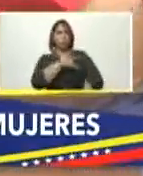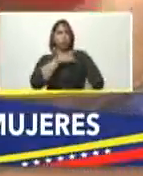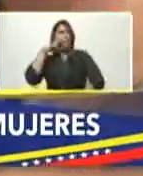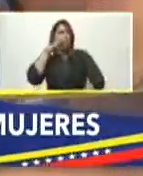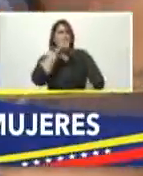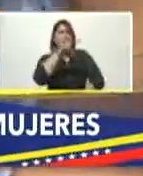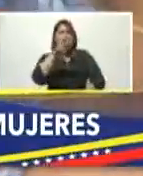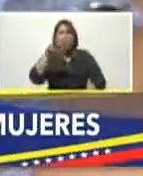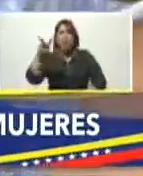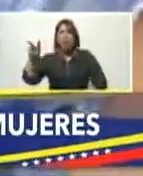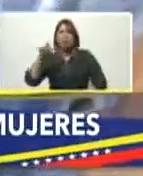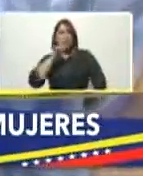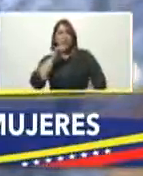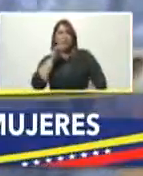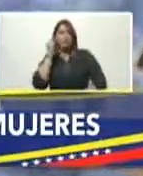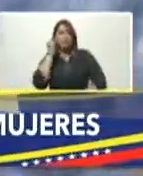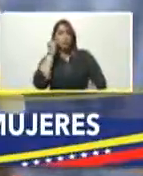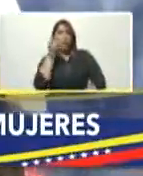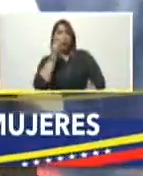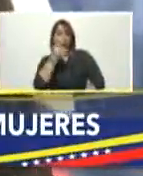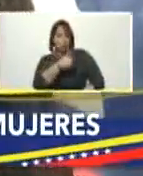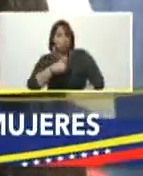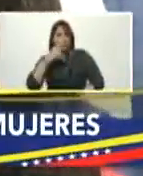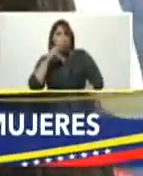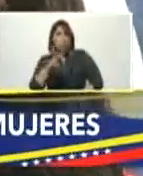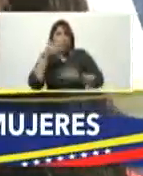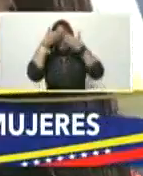vean, si es que quieren ver.